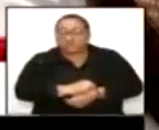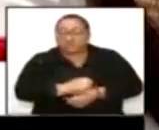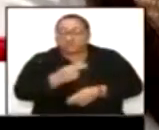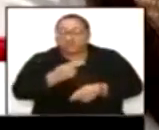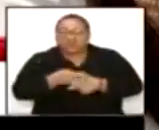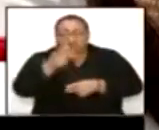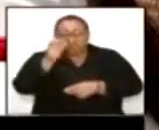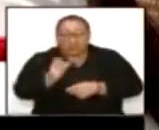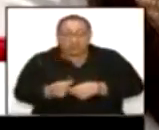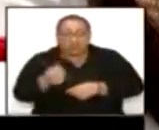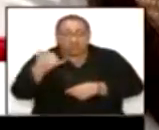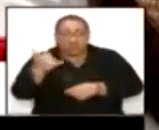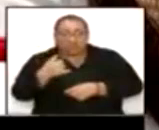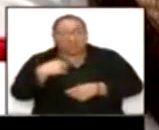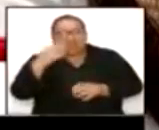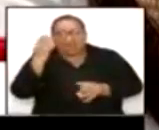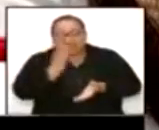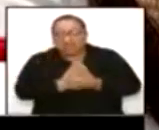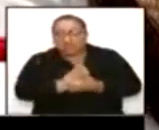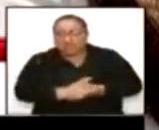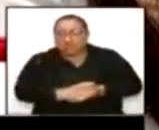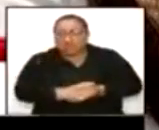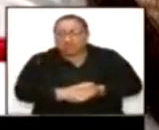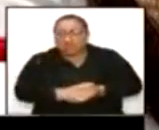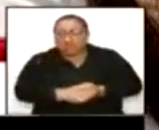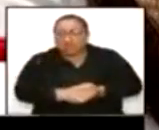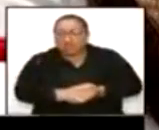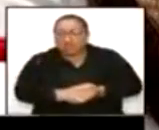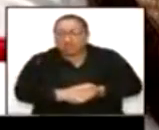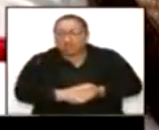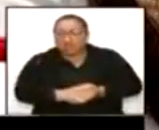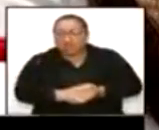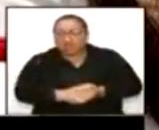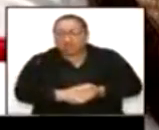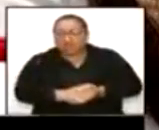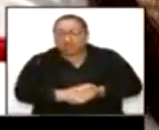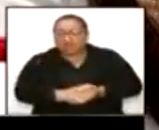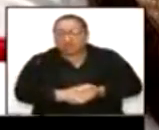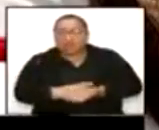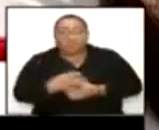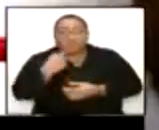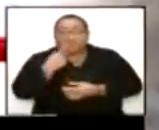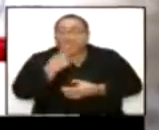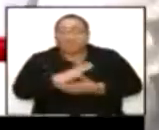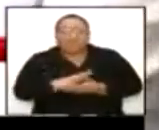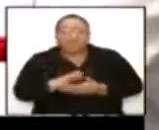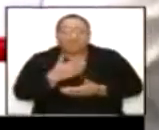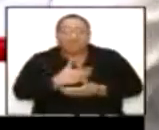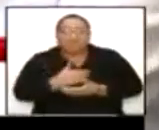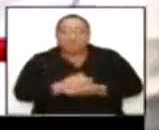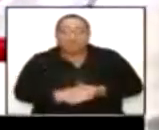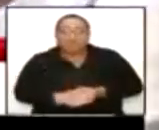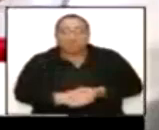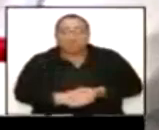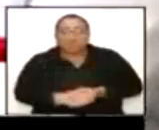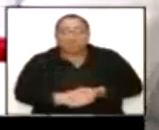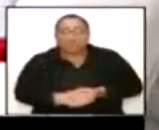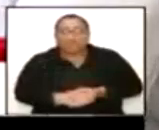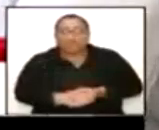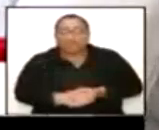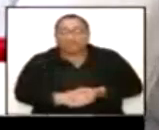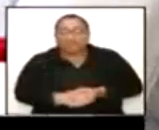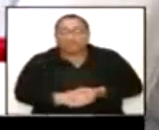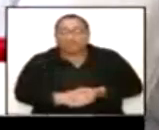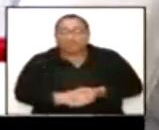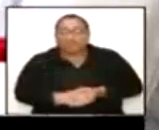nombre. Este violador tiene que ser sancionado, tiene que recibir todo el peso de la ley. No dicen, presidente, porque no les interesa pues la